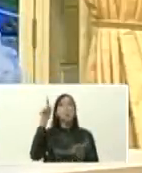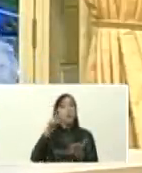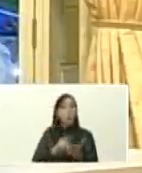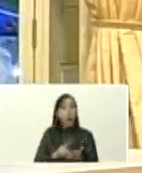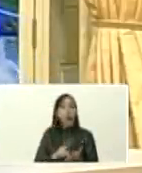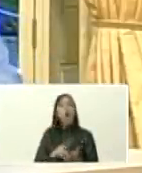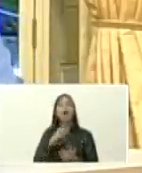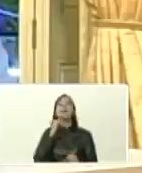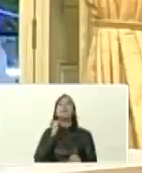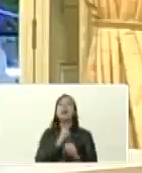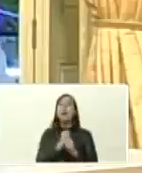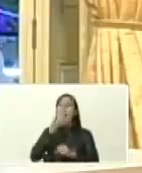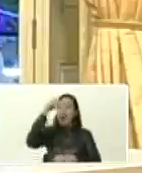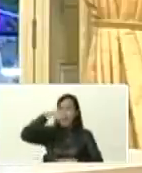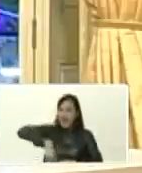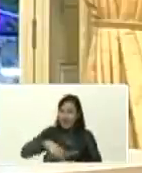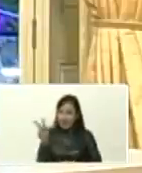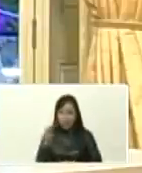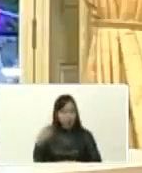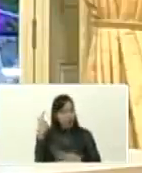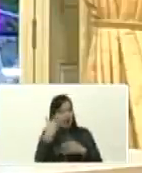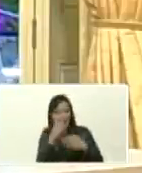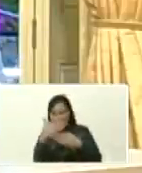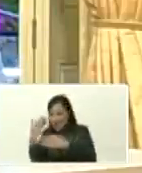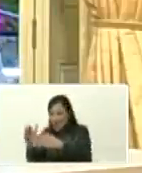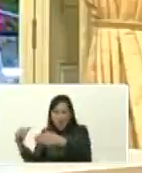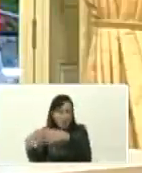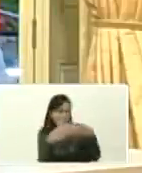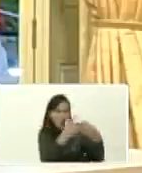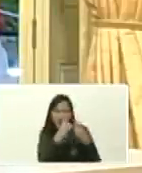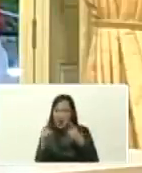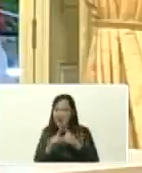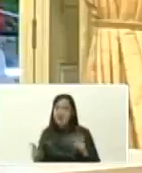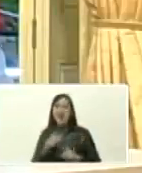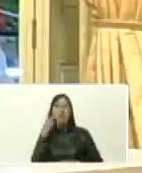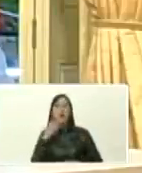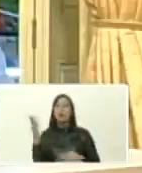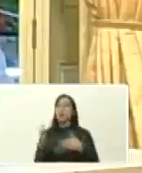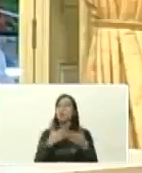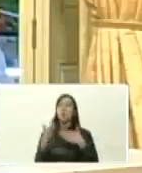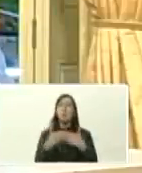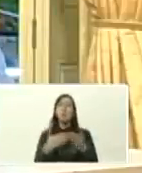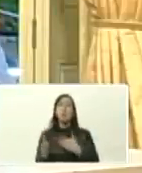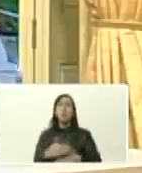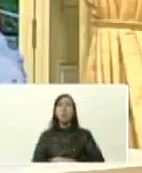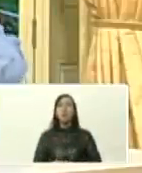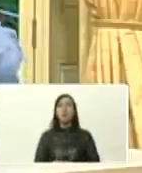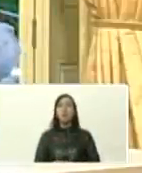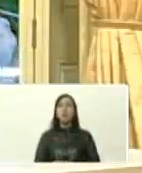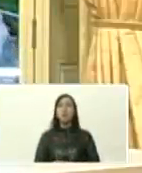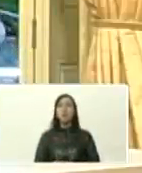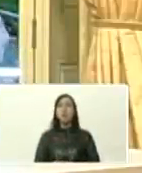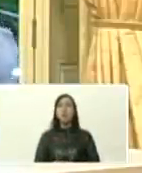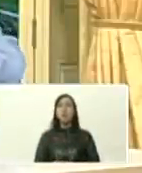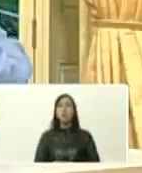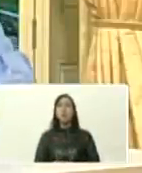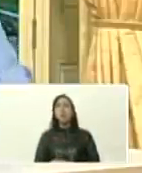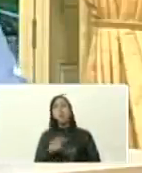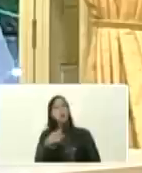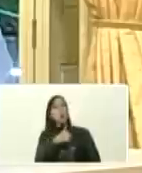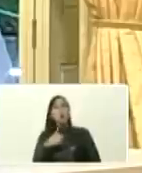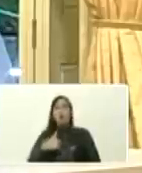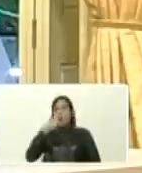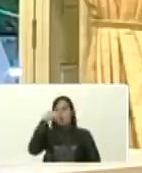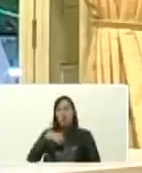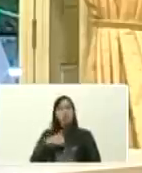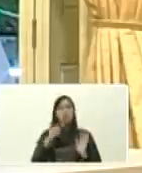producir y trabajar por Venezuela. Más allá de las diferencias políticas, ideológicas. Que usted no quiere a Maduro,